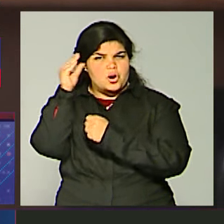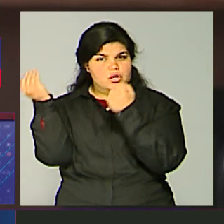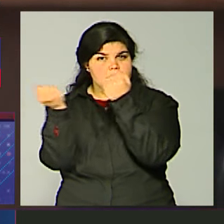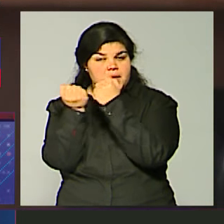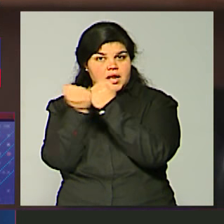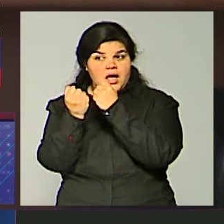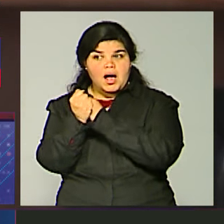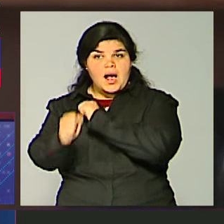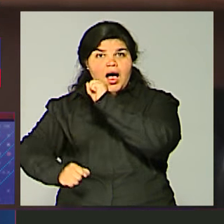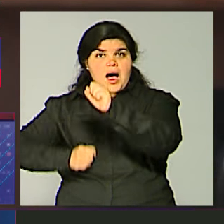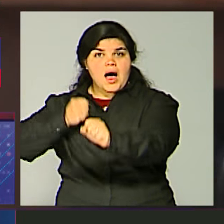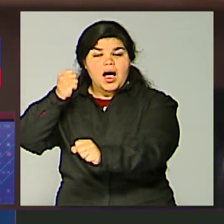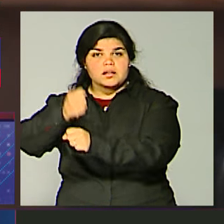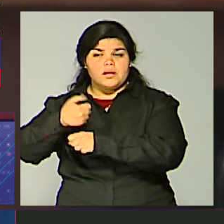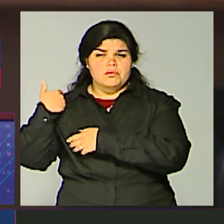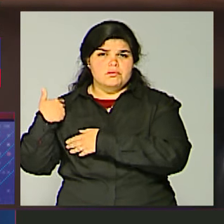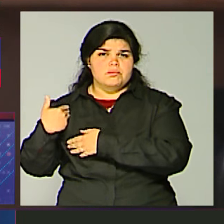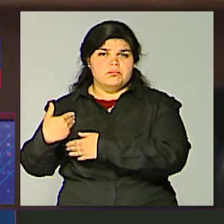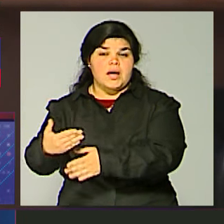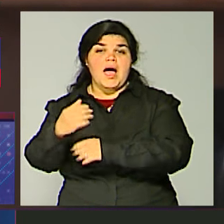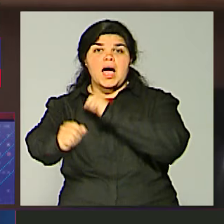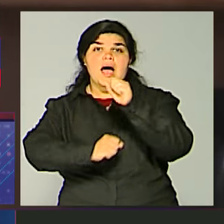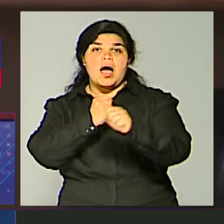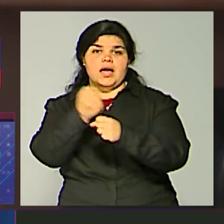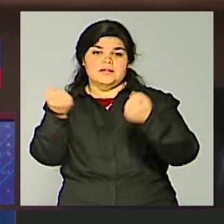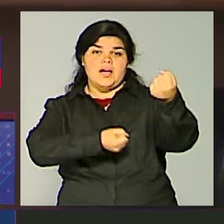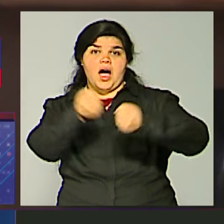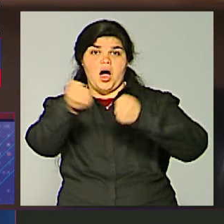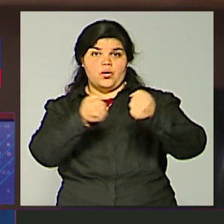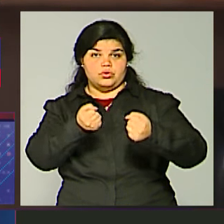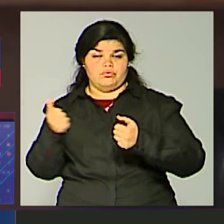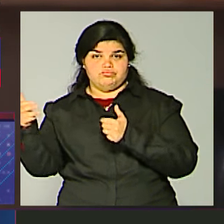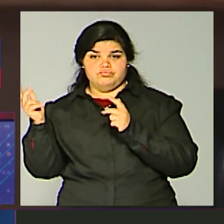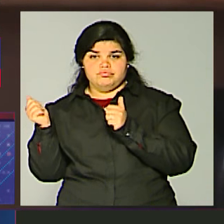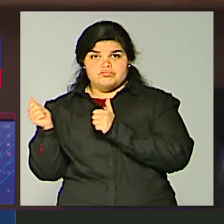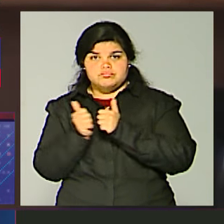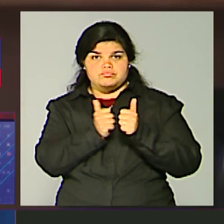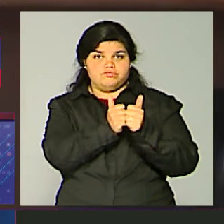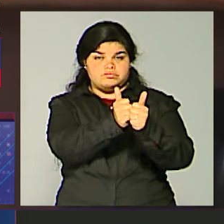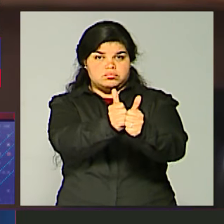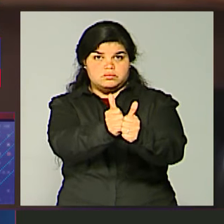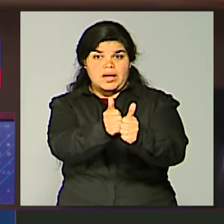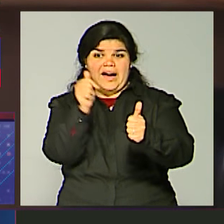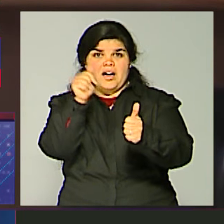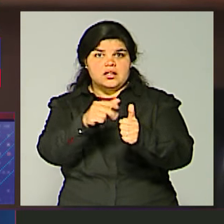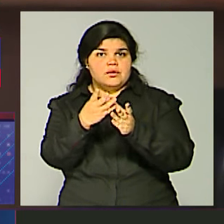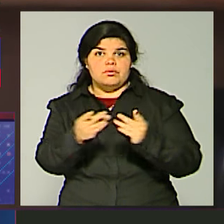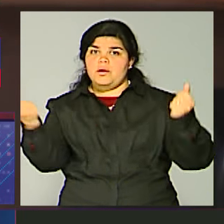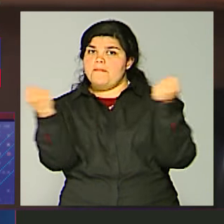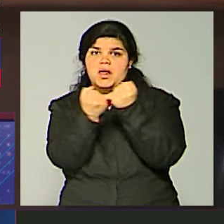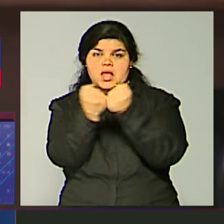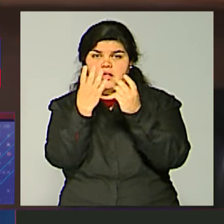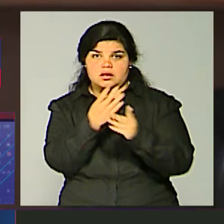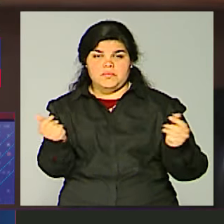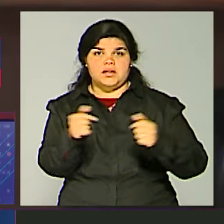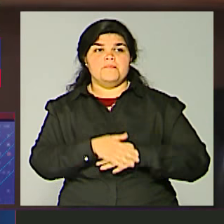el momento en que Genaro y ella se acercaron al auto, justo antes de la muerte de Fortunato, ¿no? Escena en que, según el trapito,